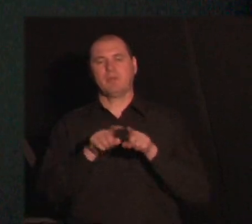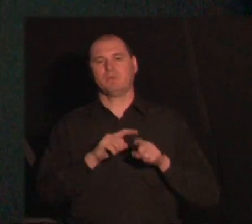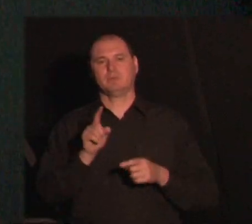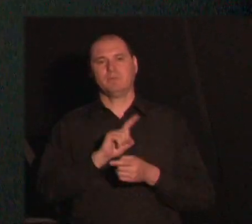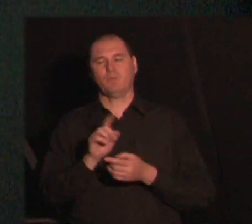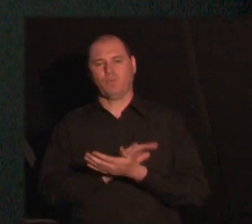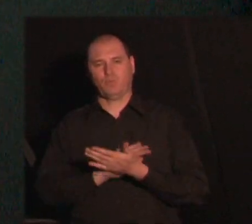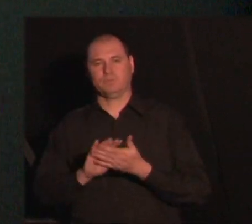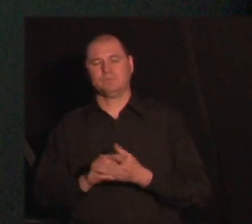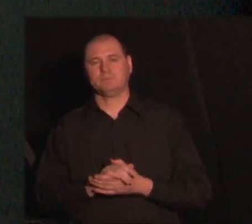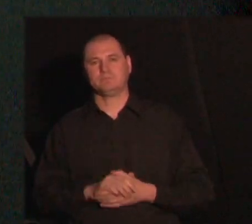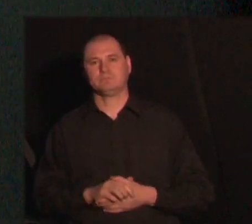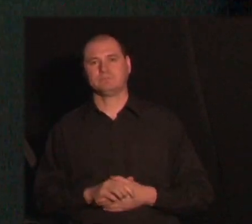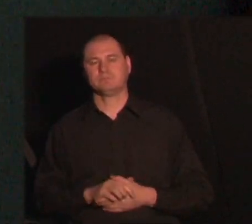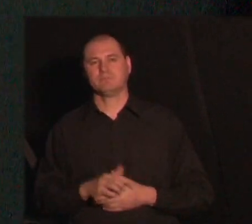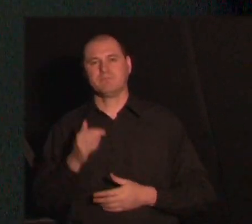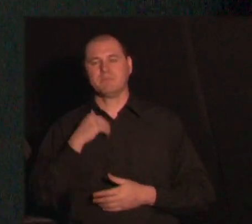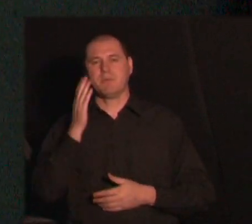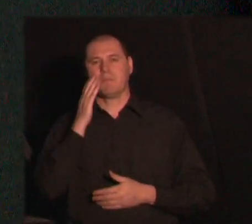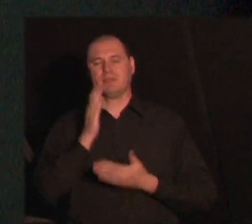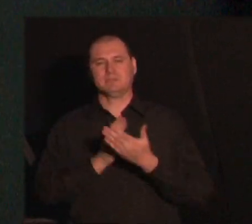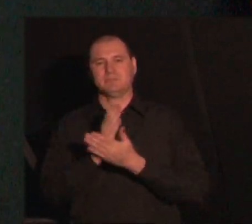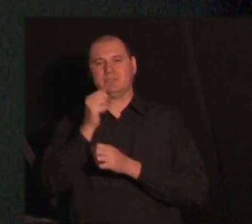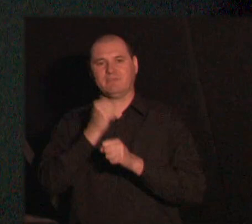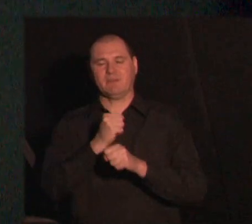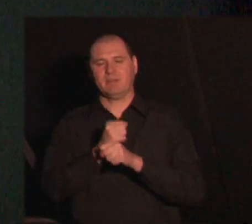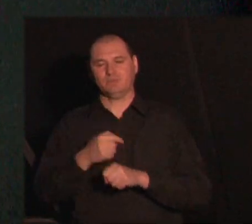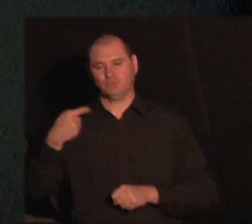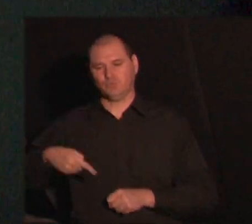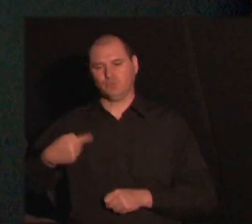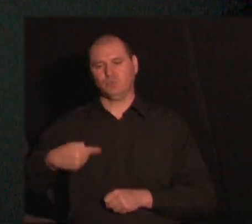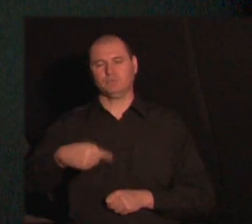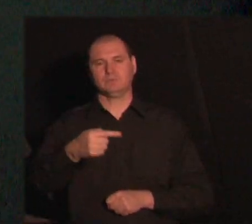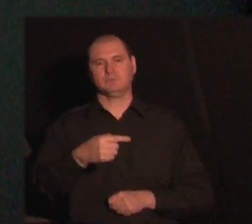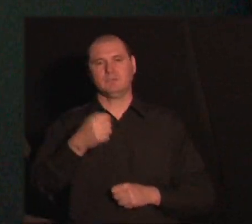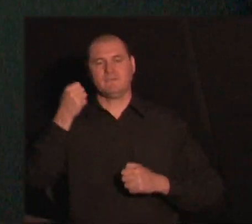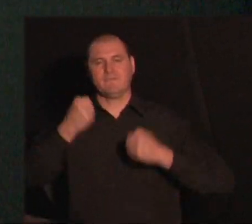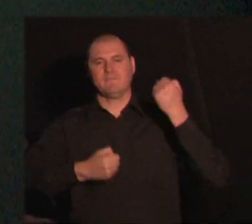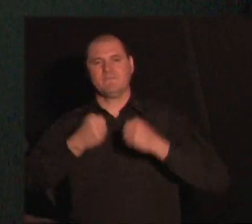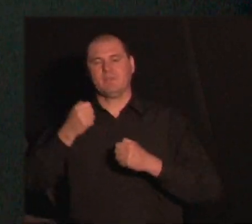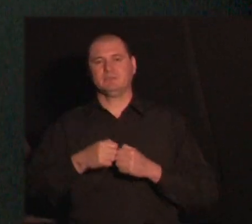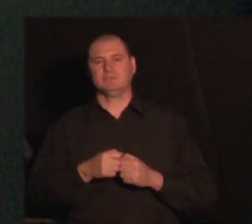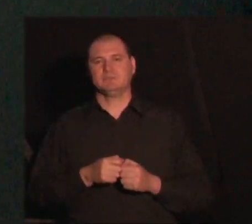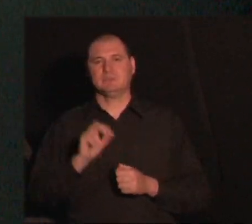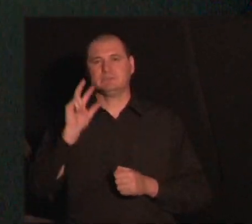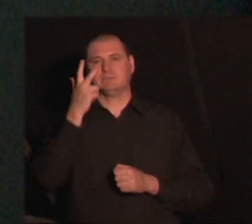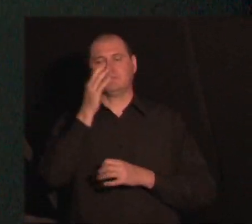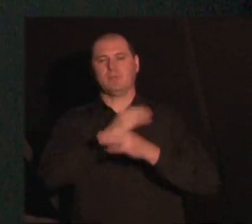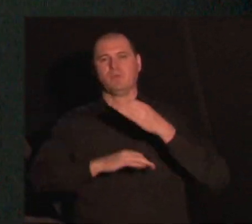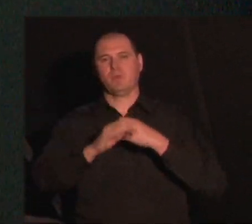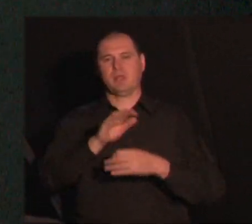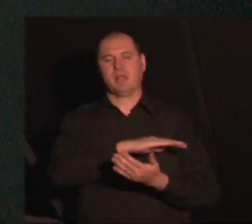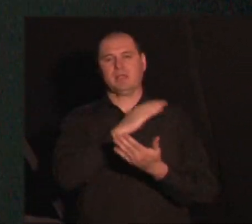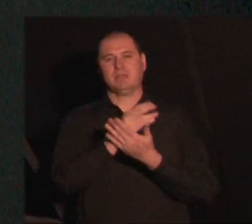tampoco. Y mi mamá estuvo siempre trabajando todos los días en la fábrica de maní desde las 3 de la madrugada hasta las